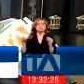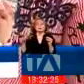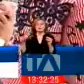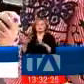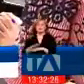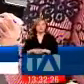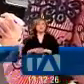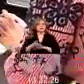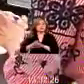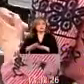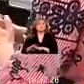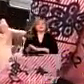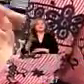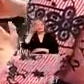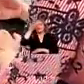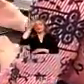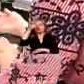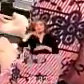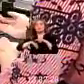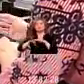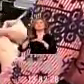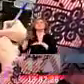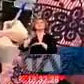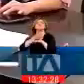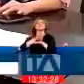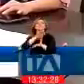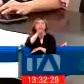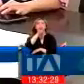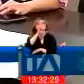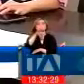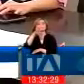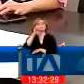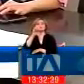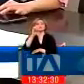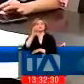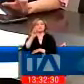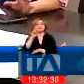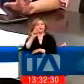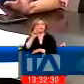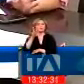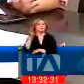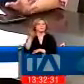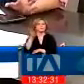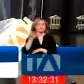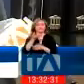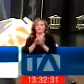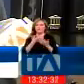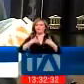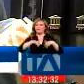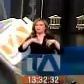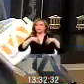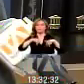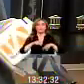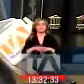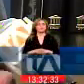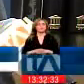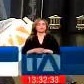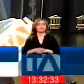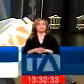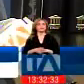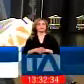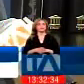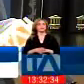intervención. Y responde por qué no intervinieron también a Delcorp, la otra empresa que continúa emitiendo facturas. No se intervino a la otra